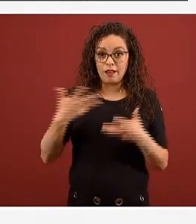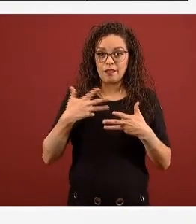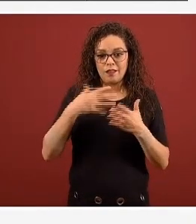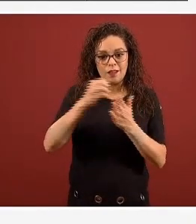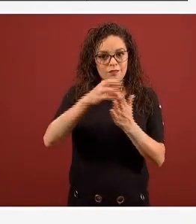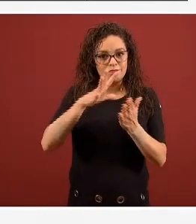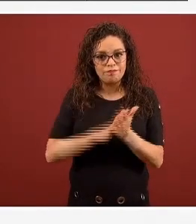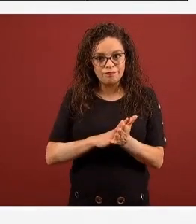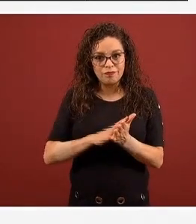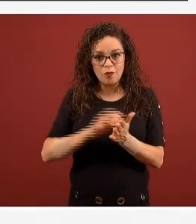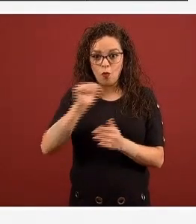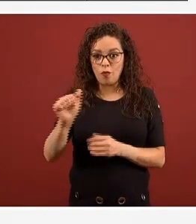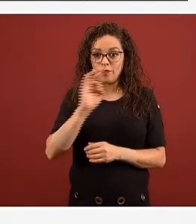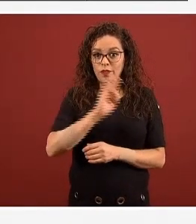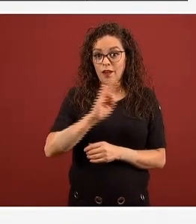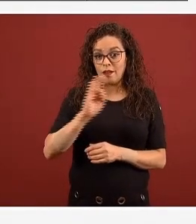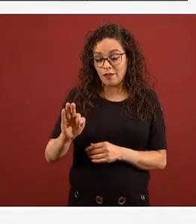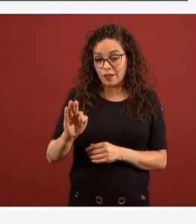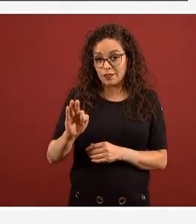podemos observar ya desde el